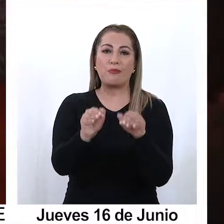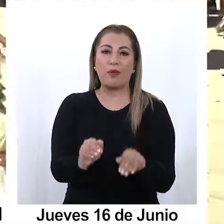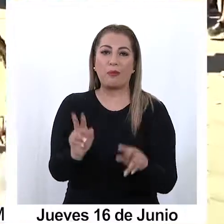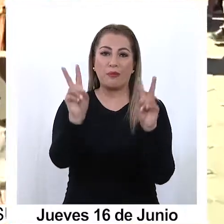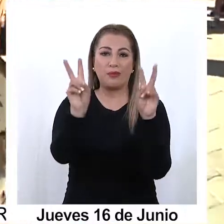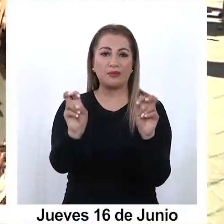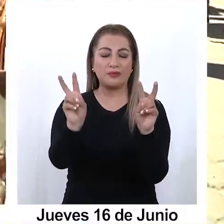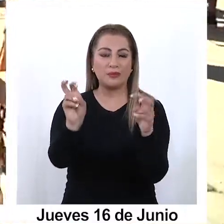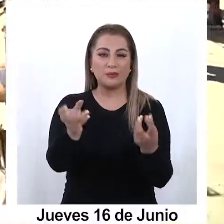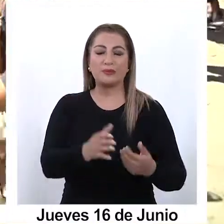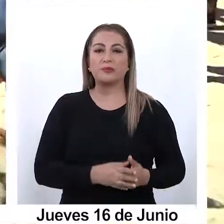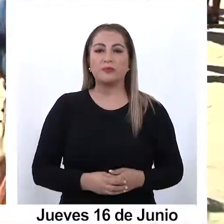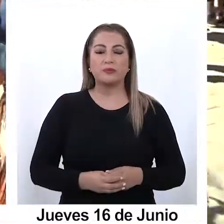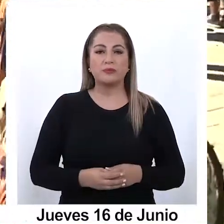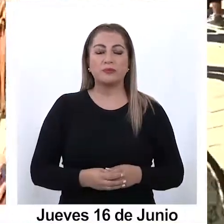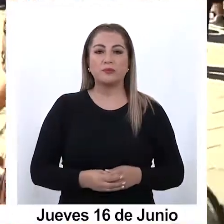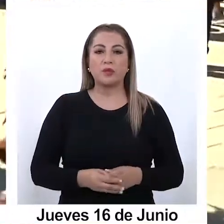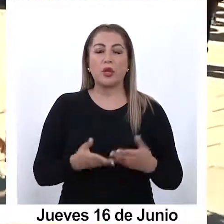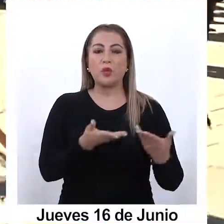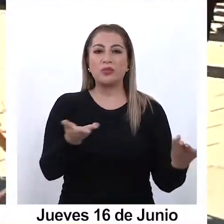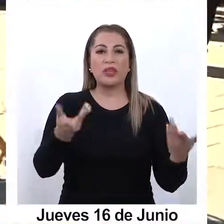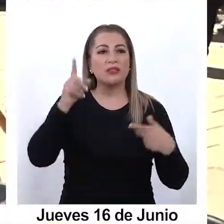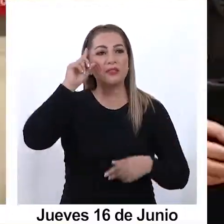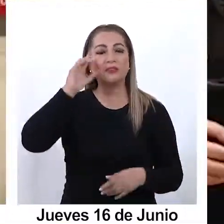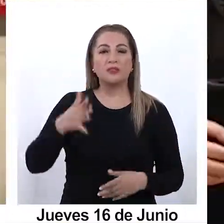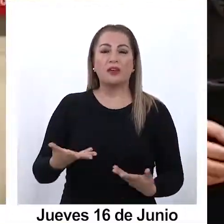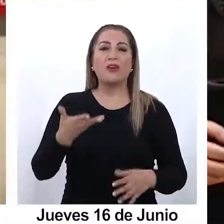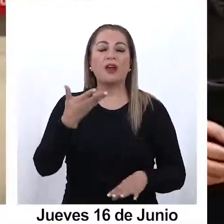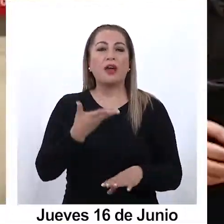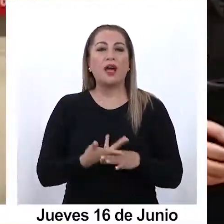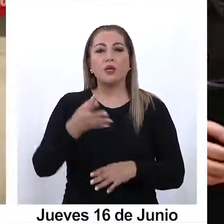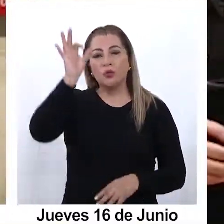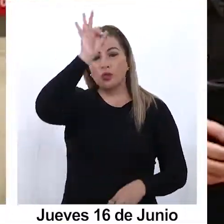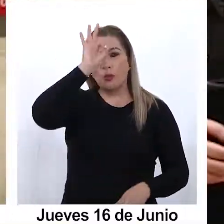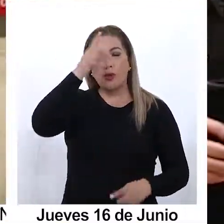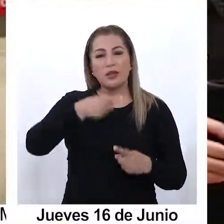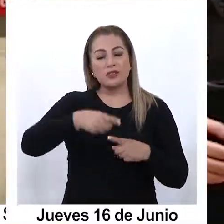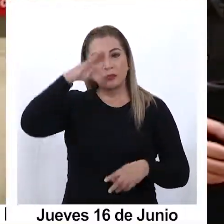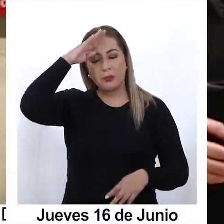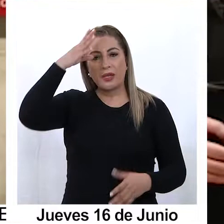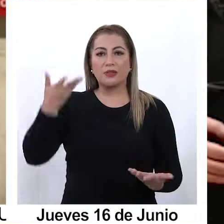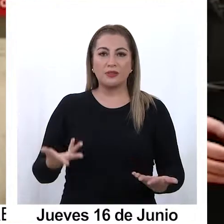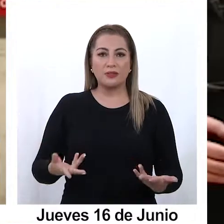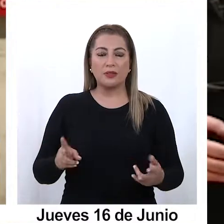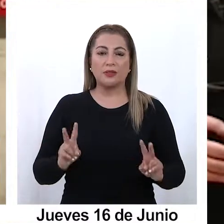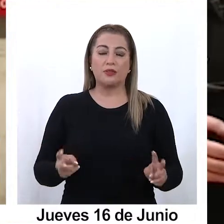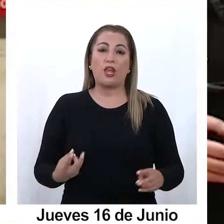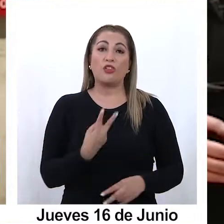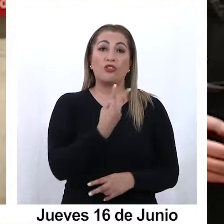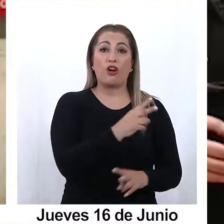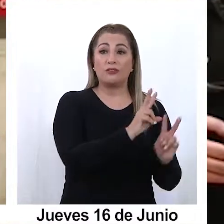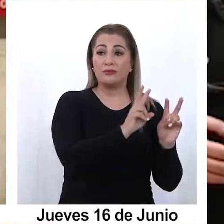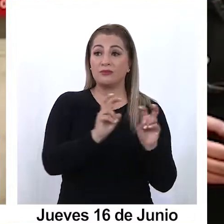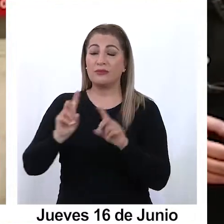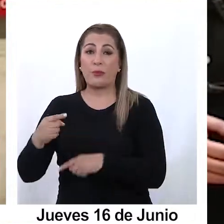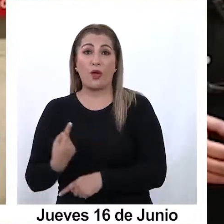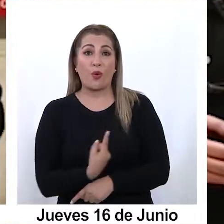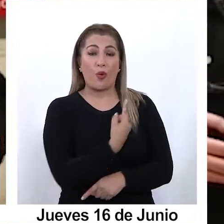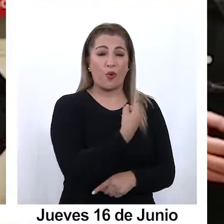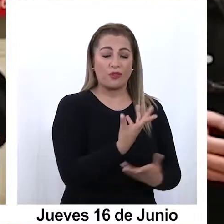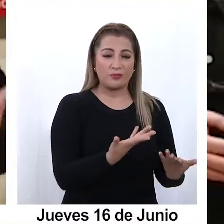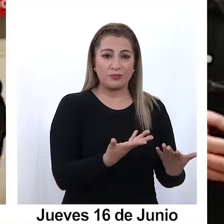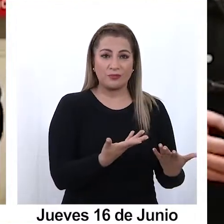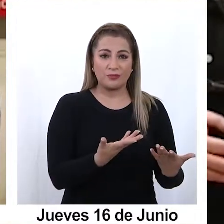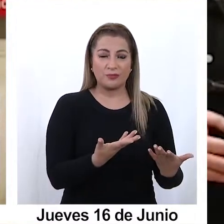tema. Ustedes ya escucharon de que existe una opinión de los expertos en materia de dos conclusiones. Una de ellas